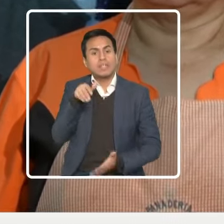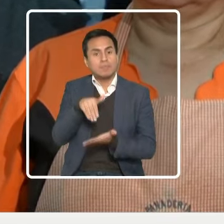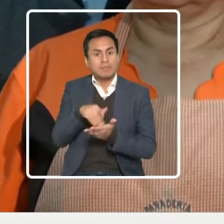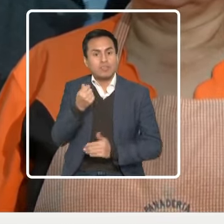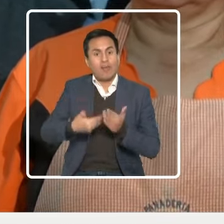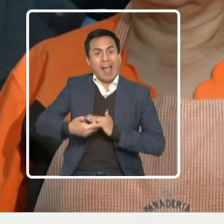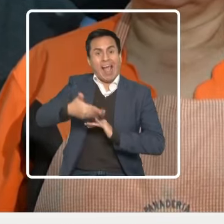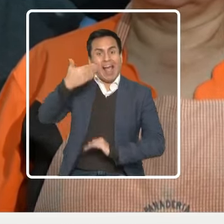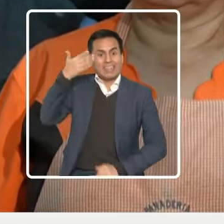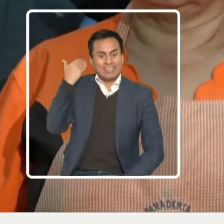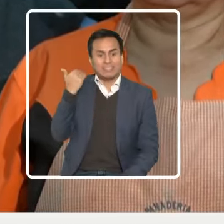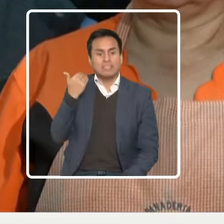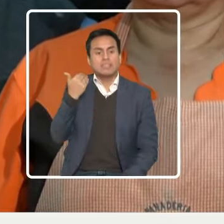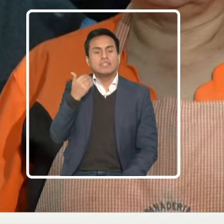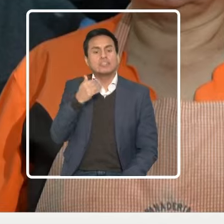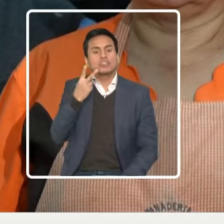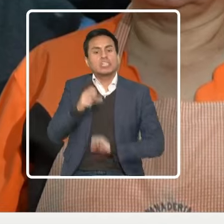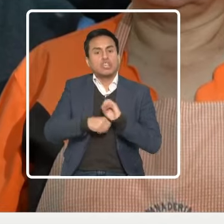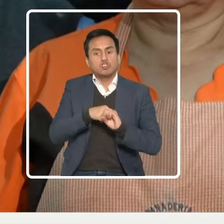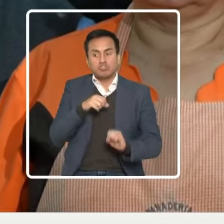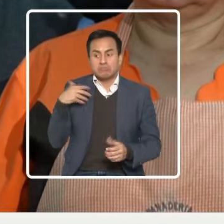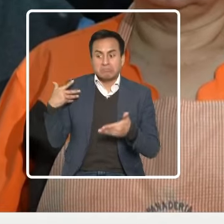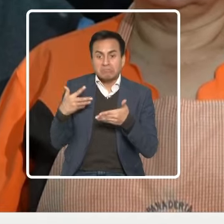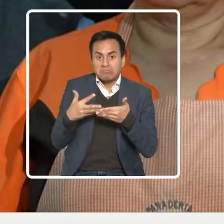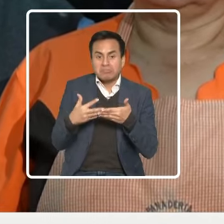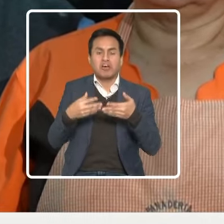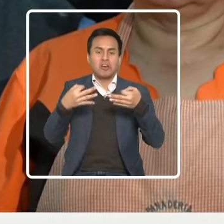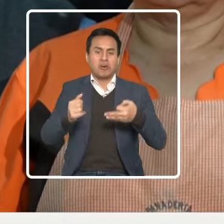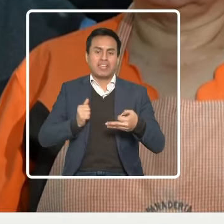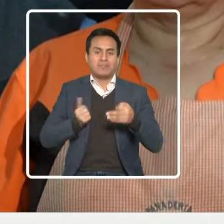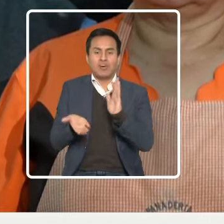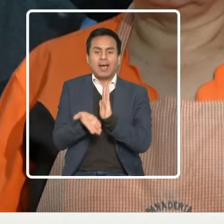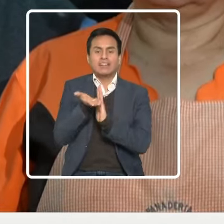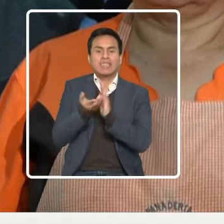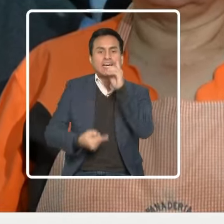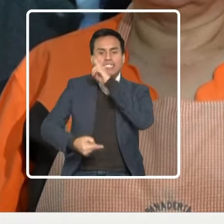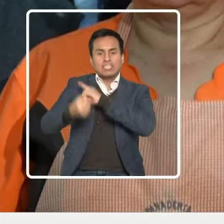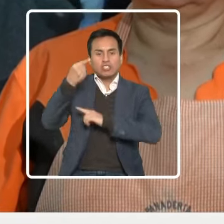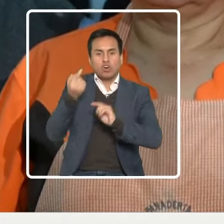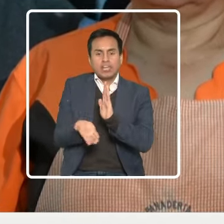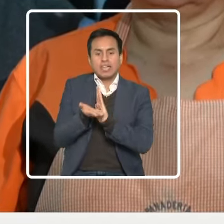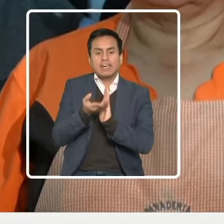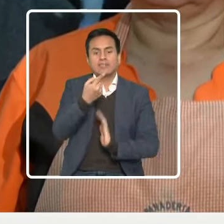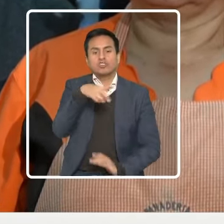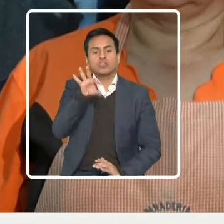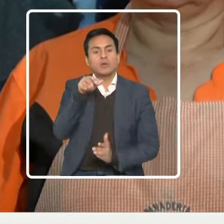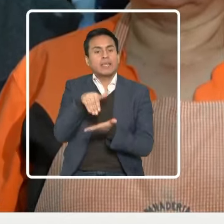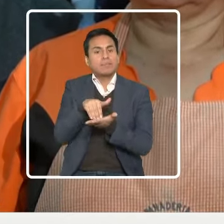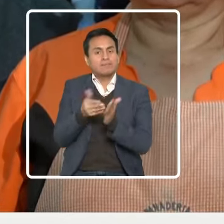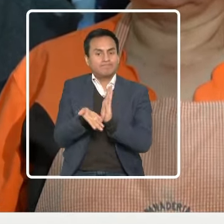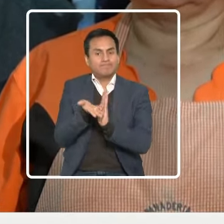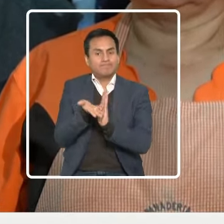350.000 pesos. Y en un poquito más de 2 años hemos concretado un alza histórica de 150.000 pesos, que es la más